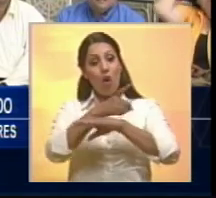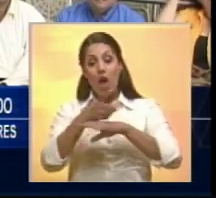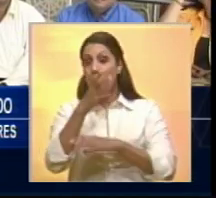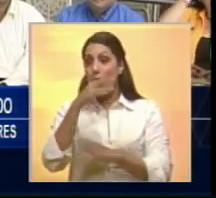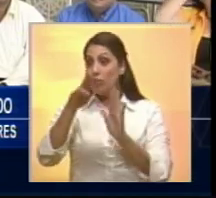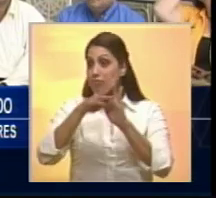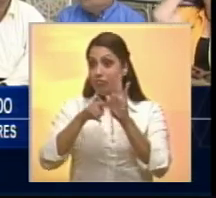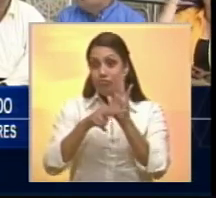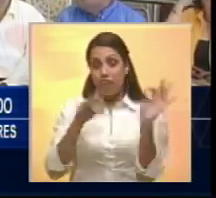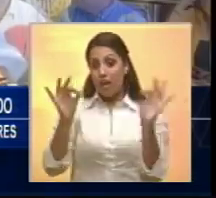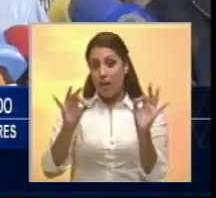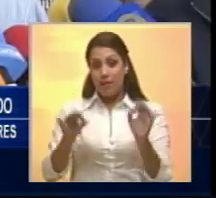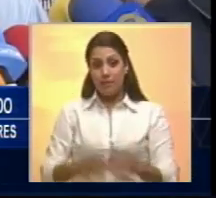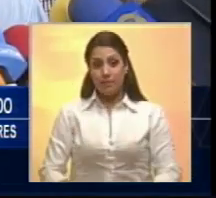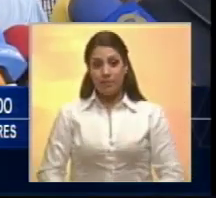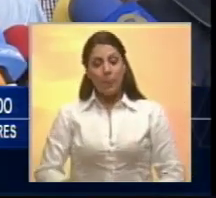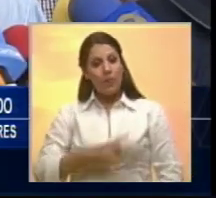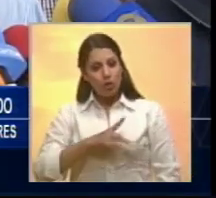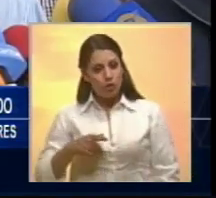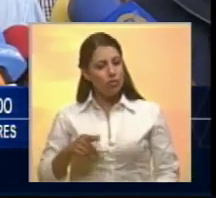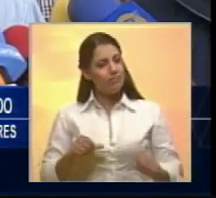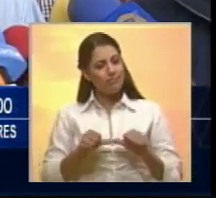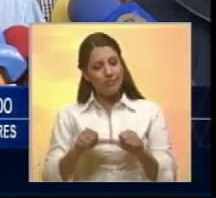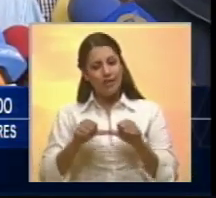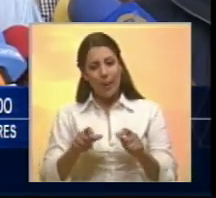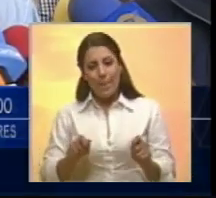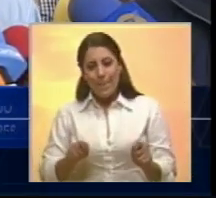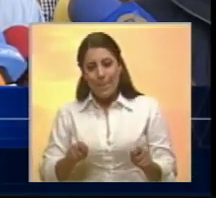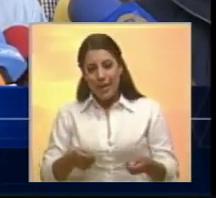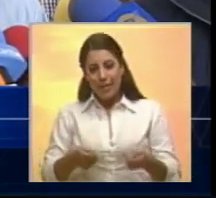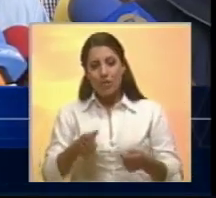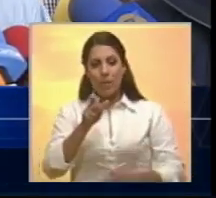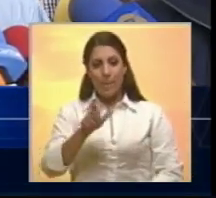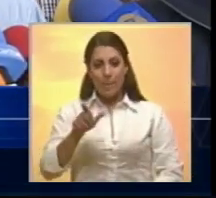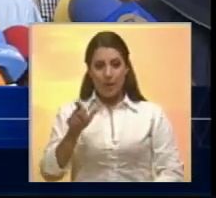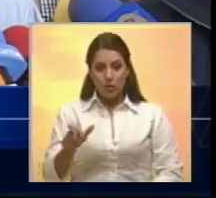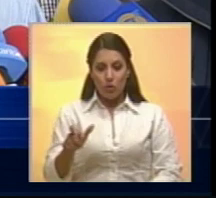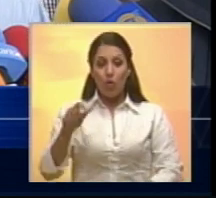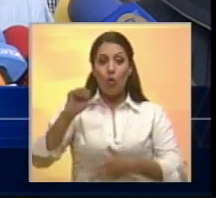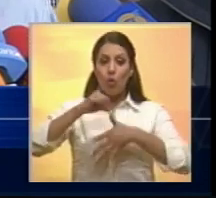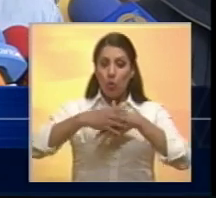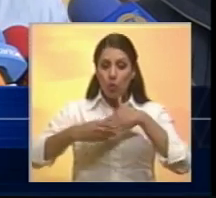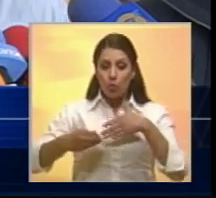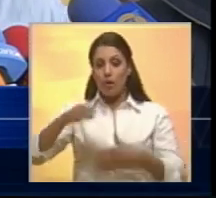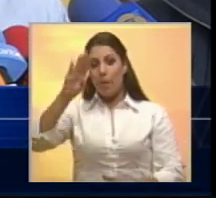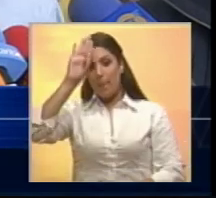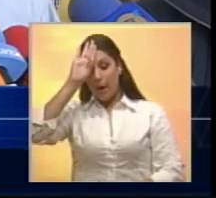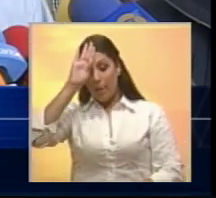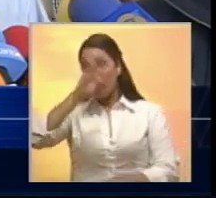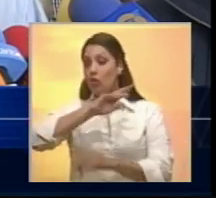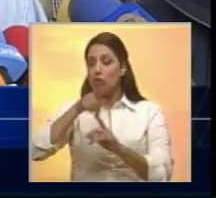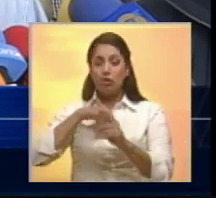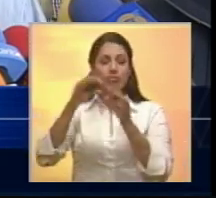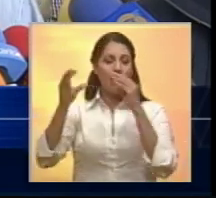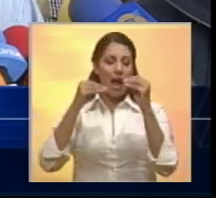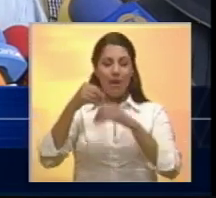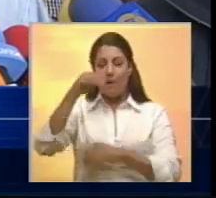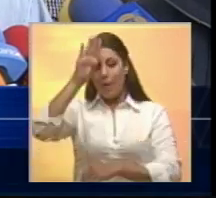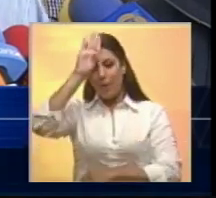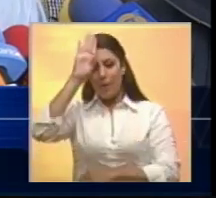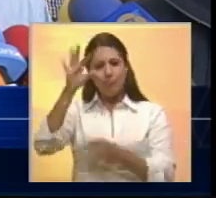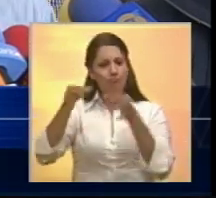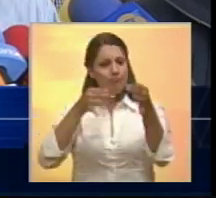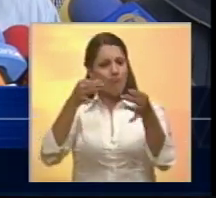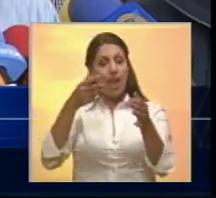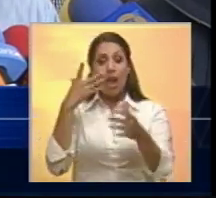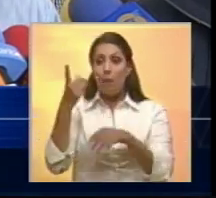no cumple con lo acordado. Nosotros seguiremos presionando a los mediadores, a UNASUR, al Vaticano, seguiremos en conversaciones con el Vaticano